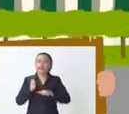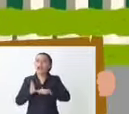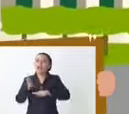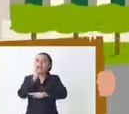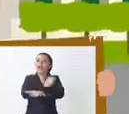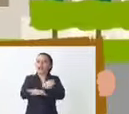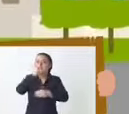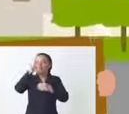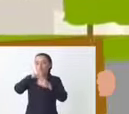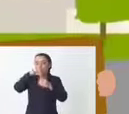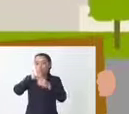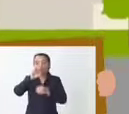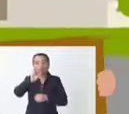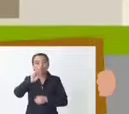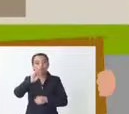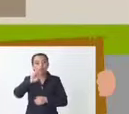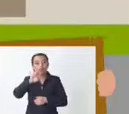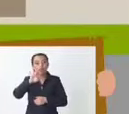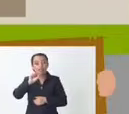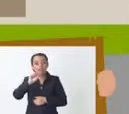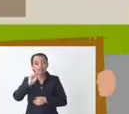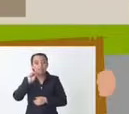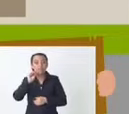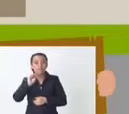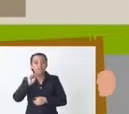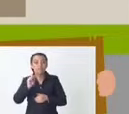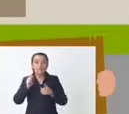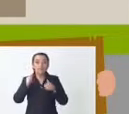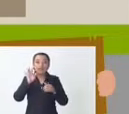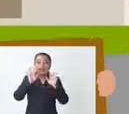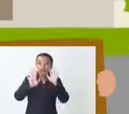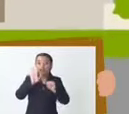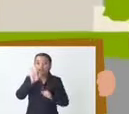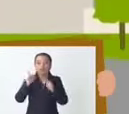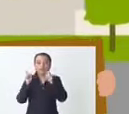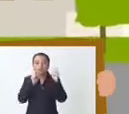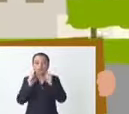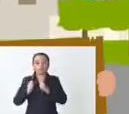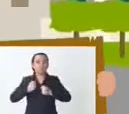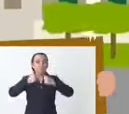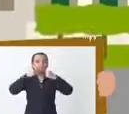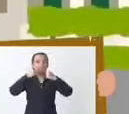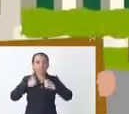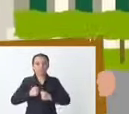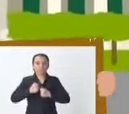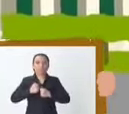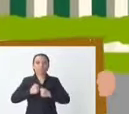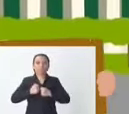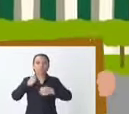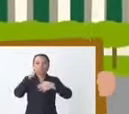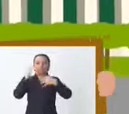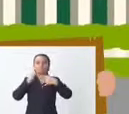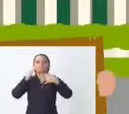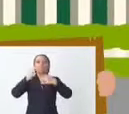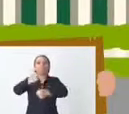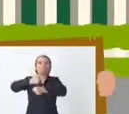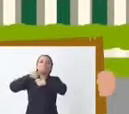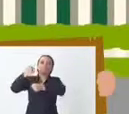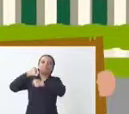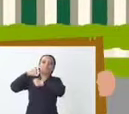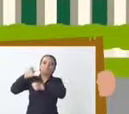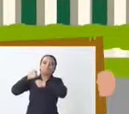las elecciones suecas de 2018, con solo 15 años, Greta se sentó al frente del Parlamento, con un cartel que